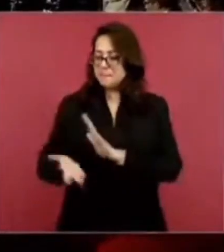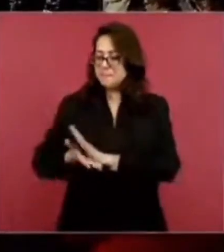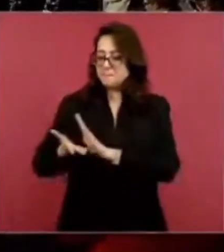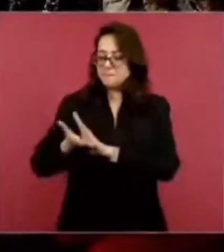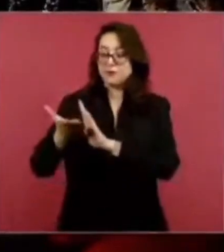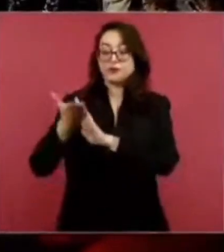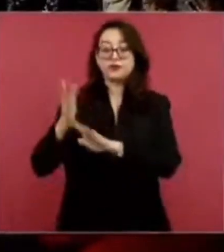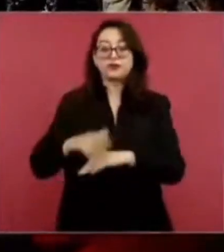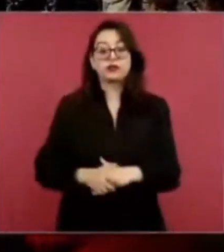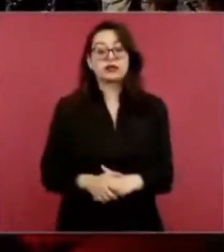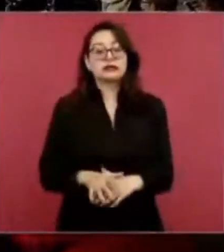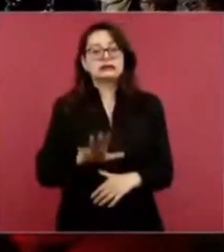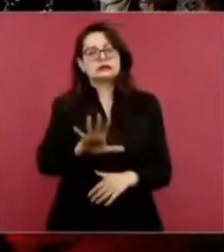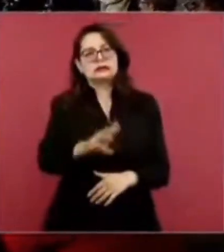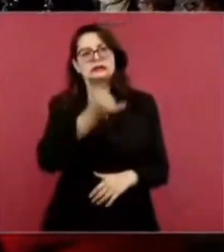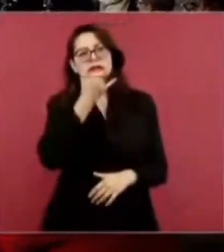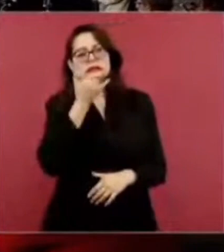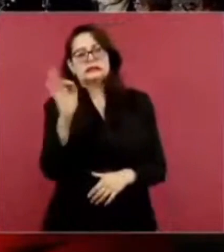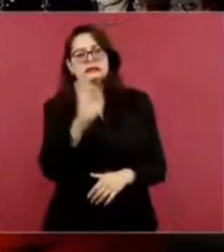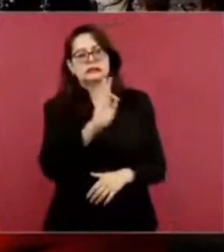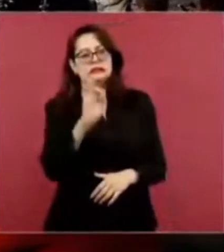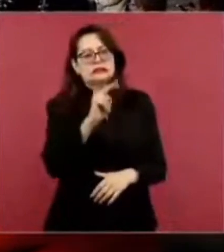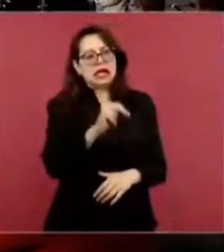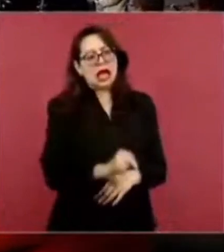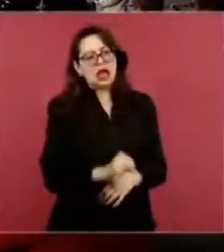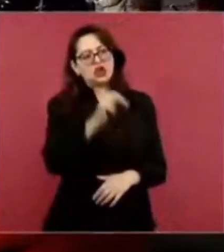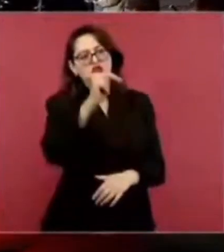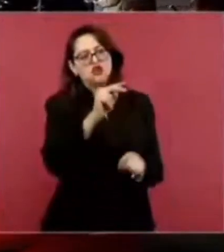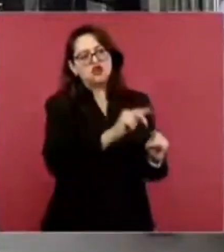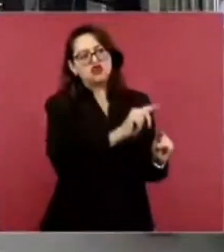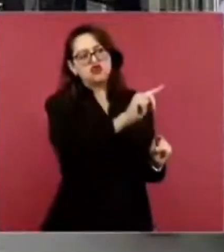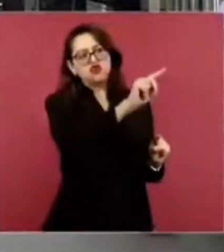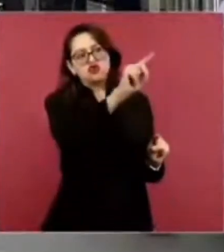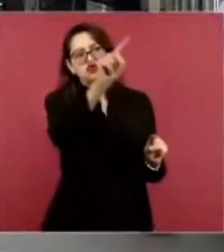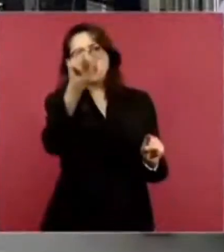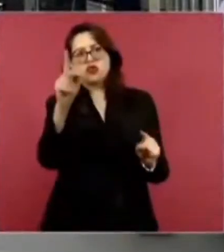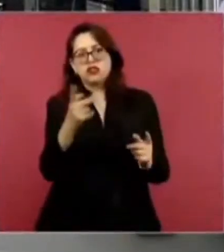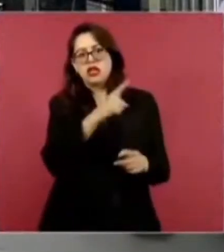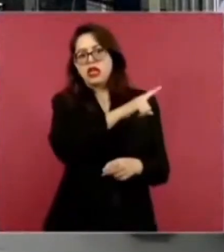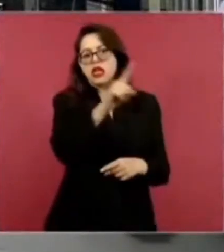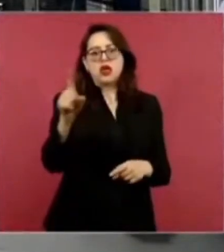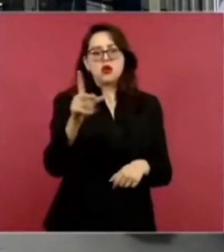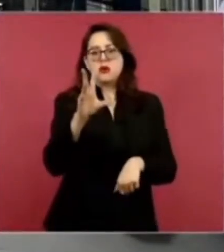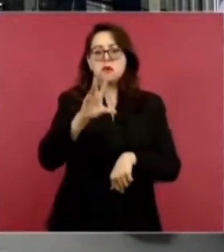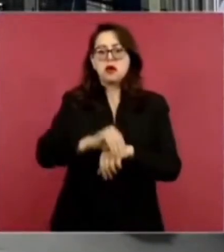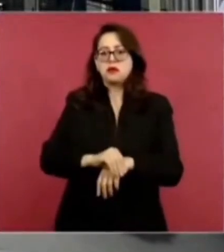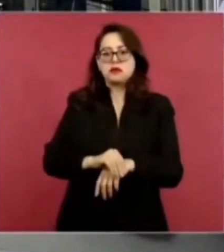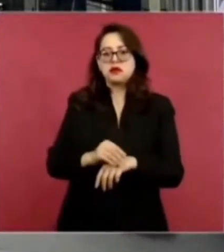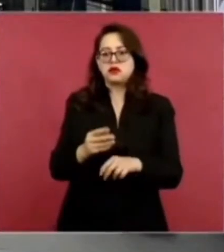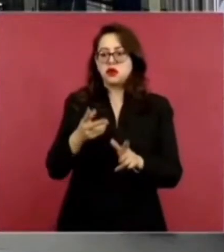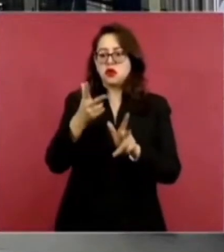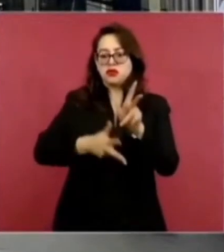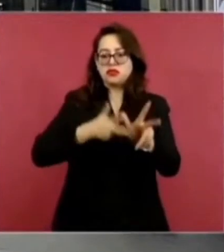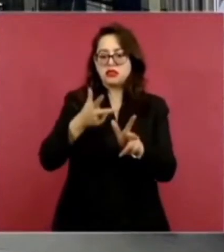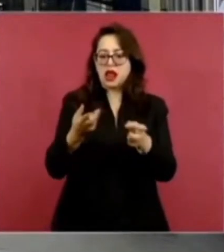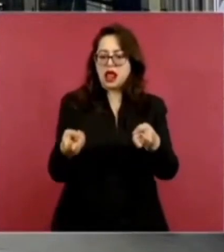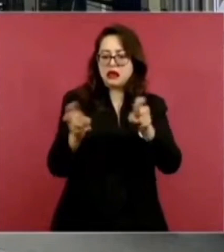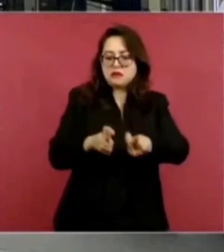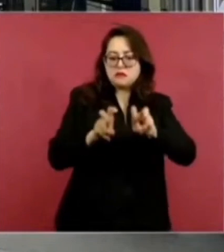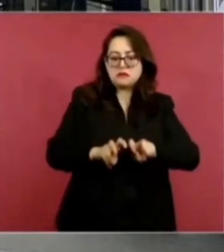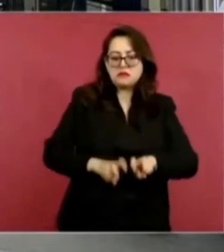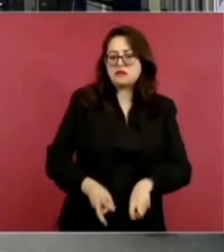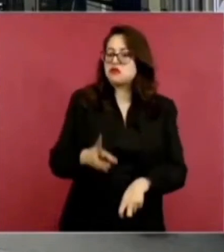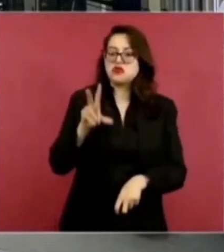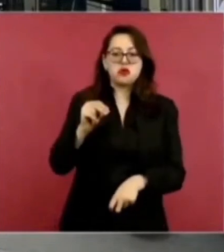concesionarios no aceptaran entonces el estado mexicano mexicano convocaría a otros empresarios si hay dos opciones pero